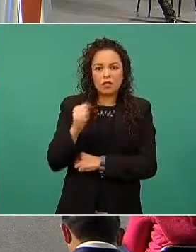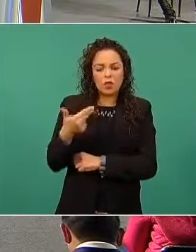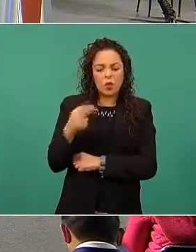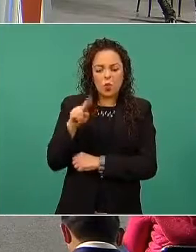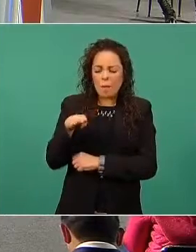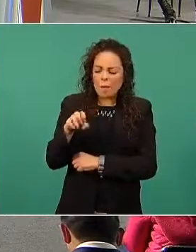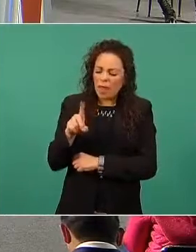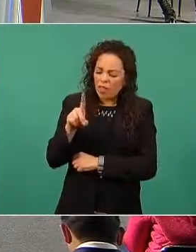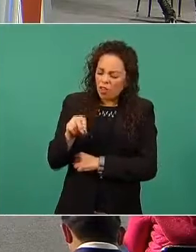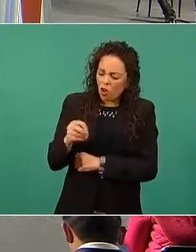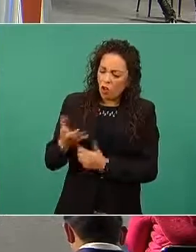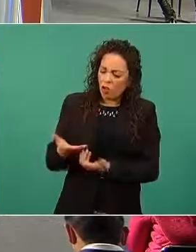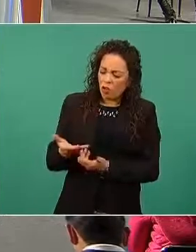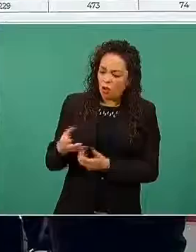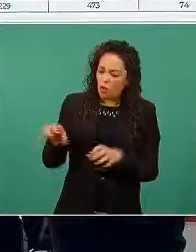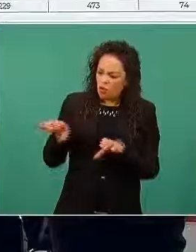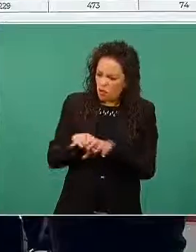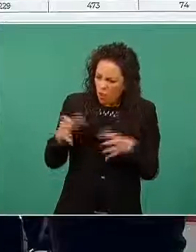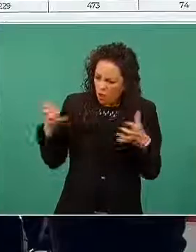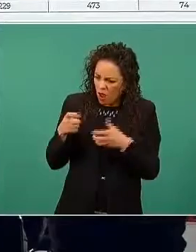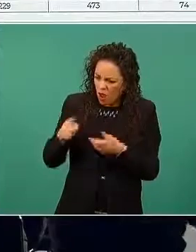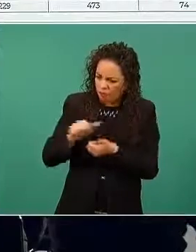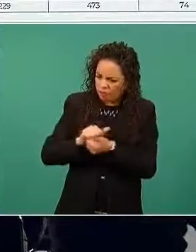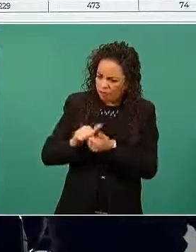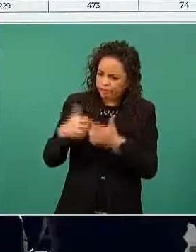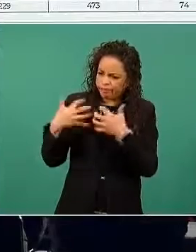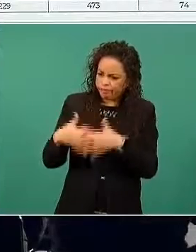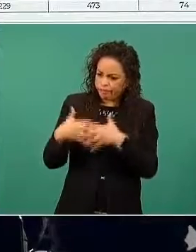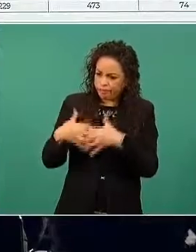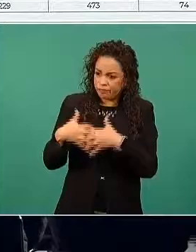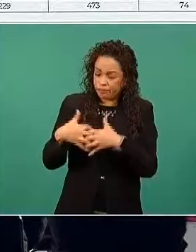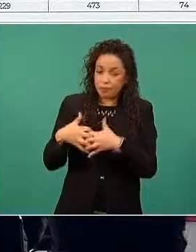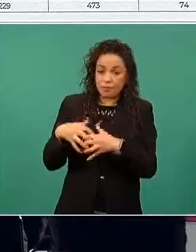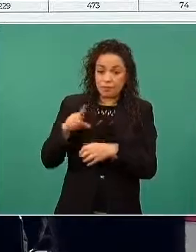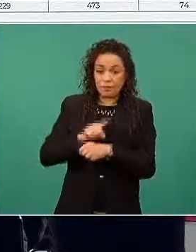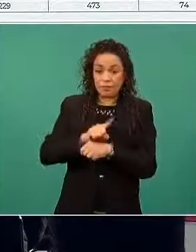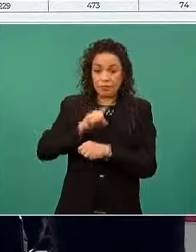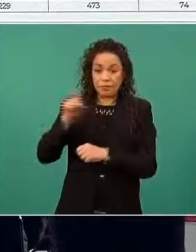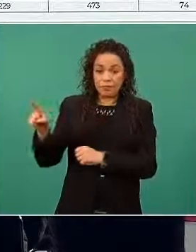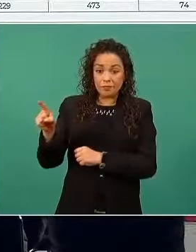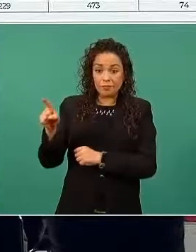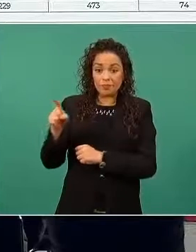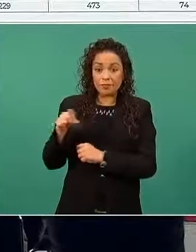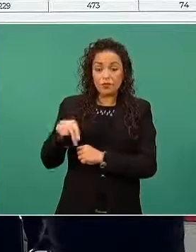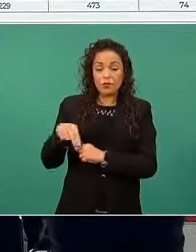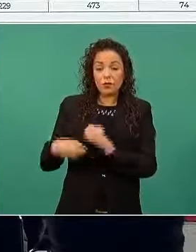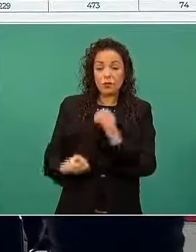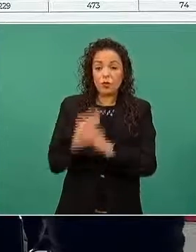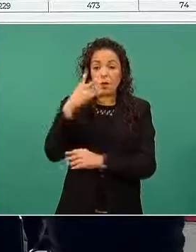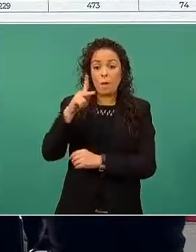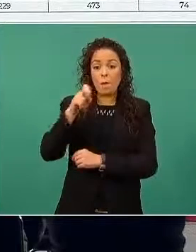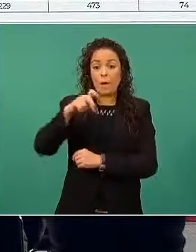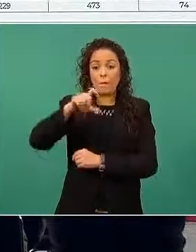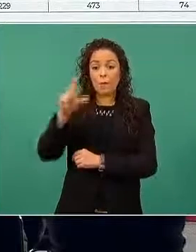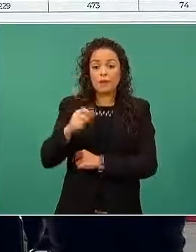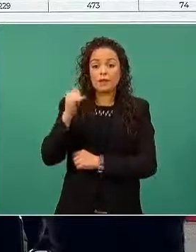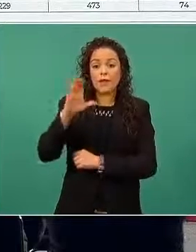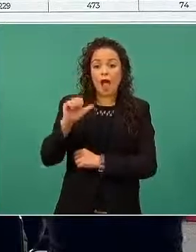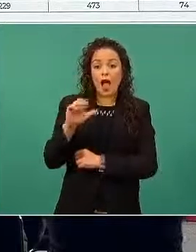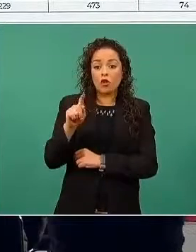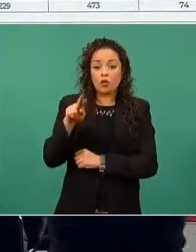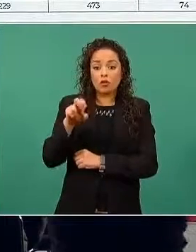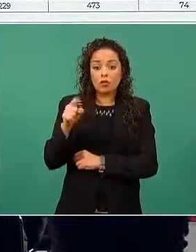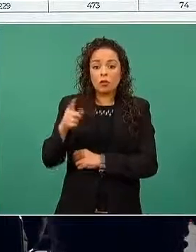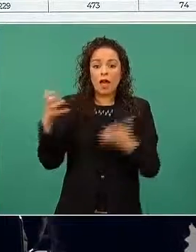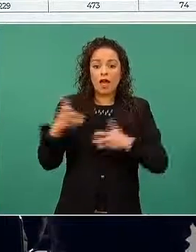Para procesar este gas en los complejos de Nuevo Pemex y Cactus vamos a realizar varias acciones.